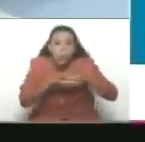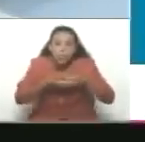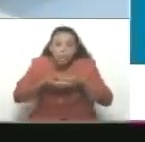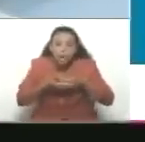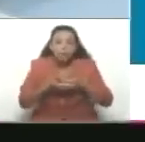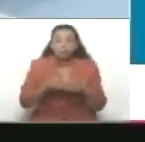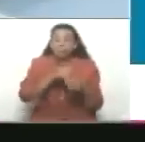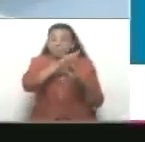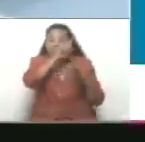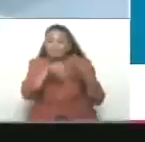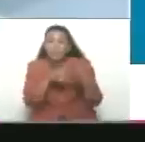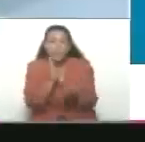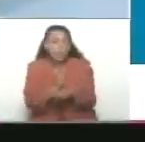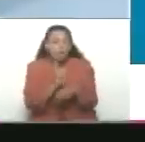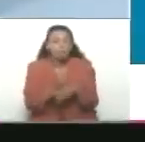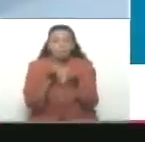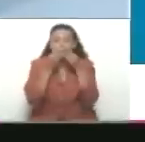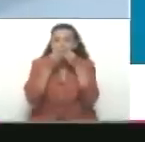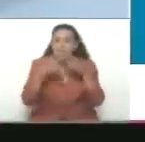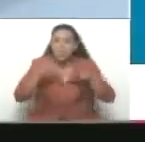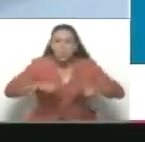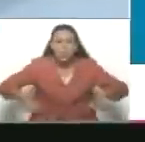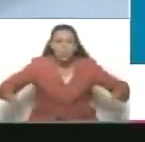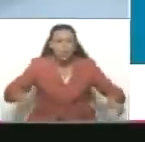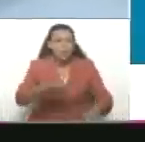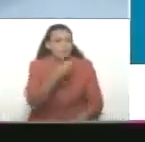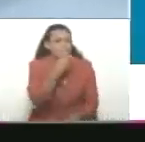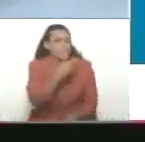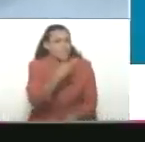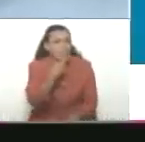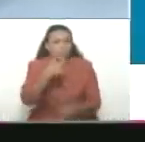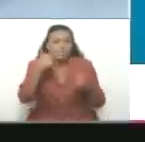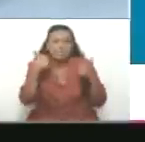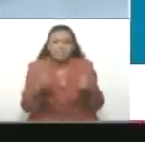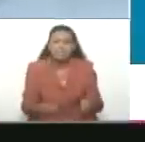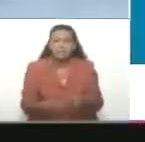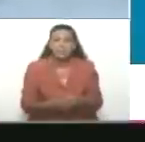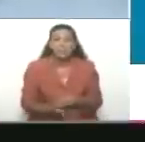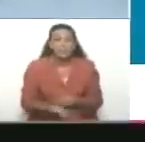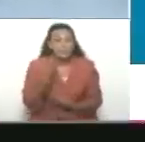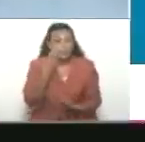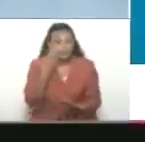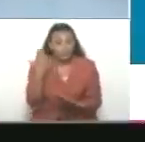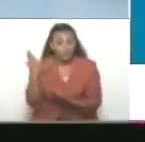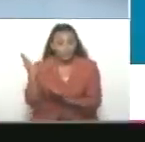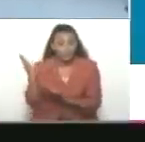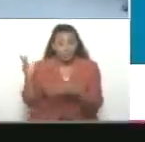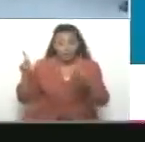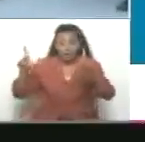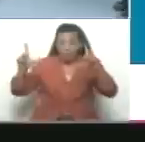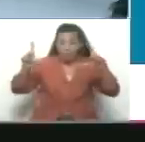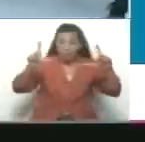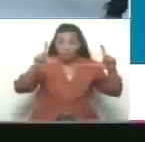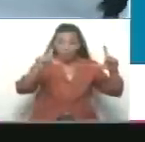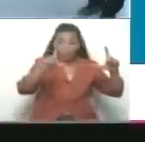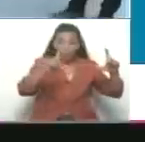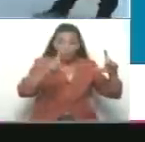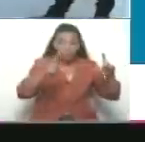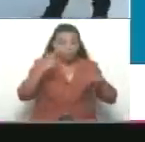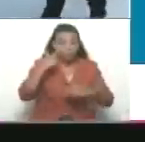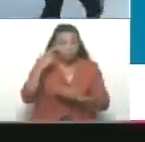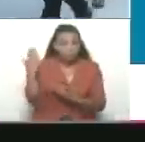es una belleza en verdad mire esto y es importante mire est este